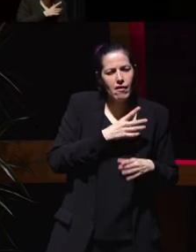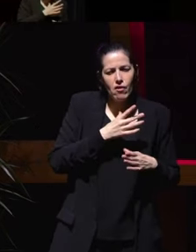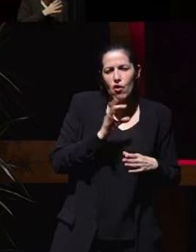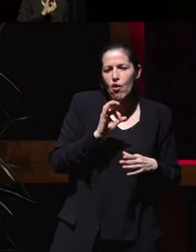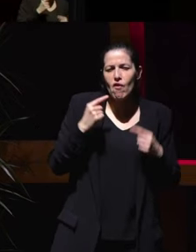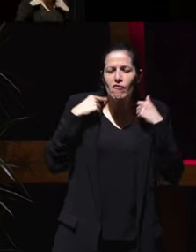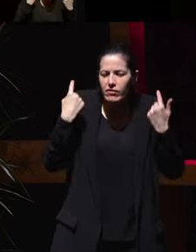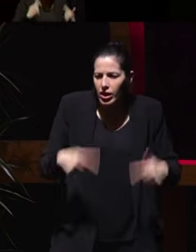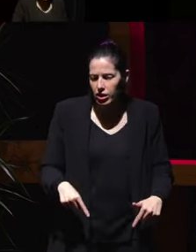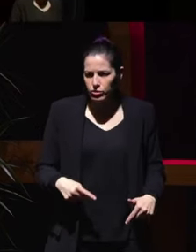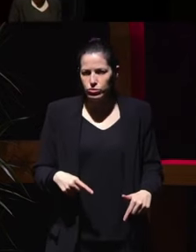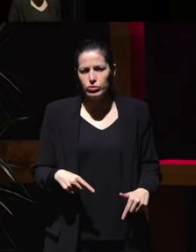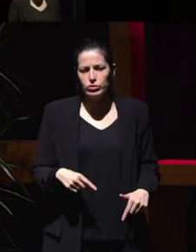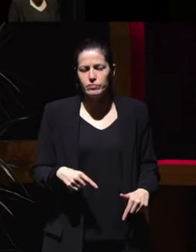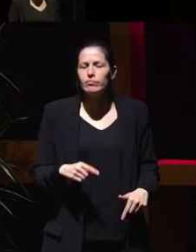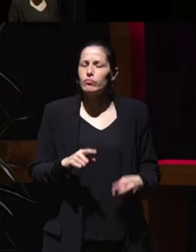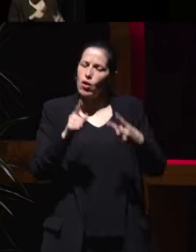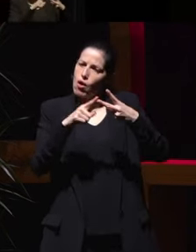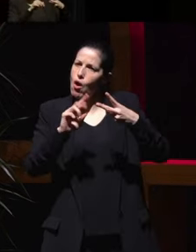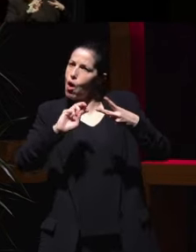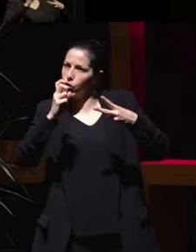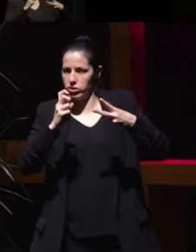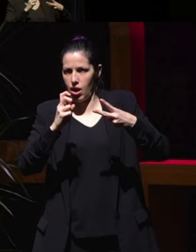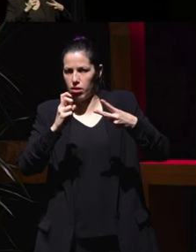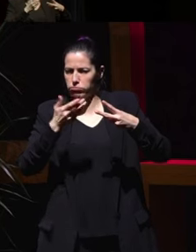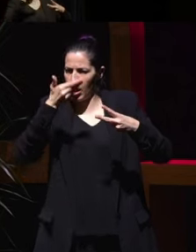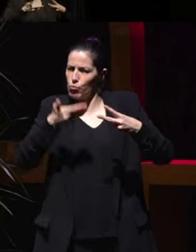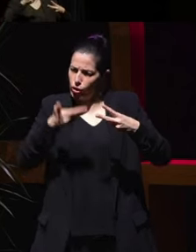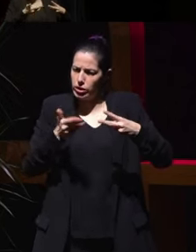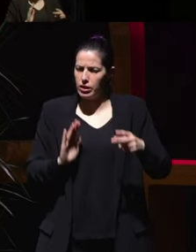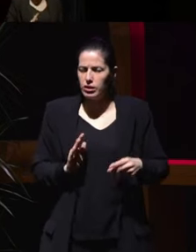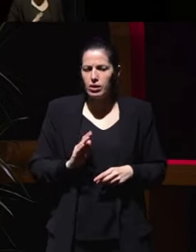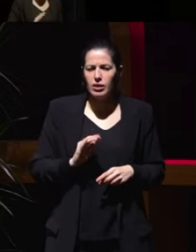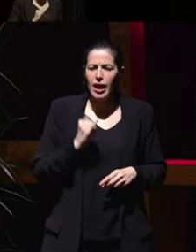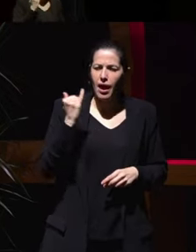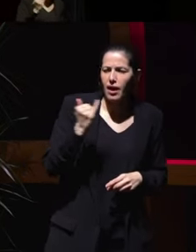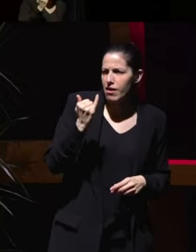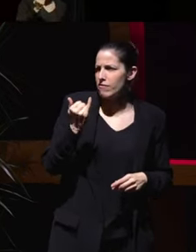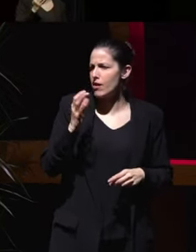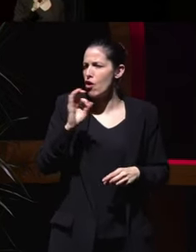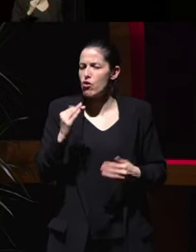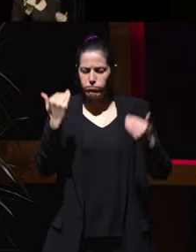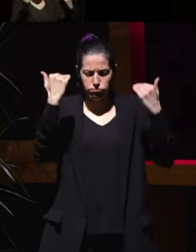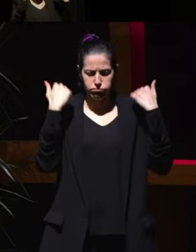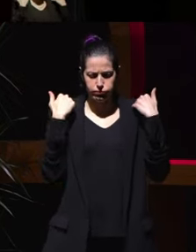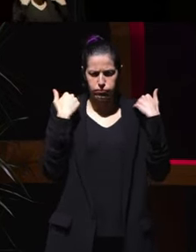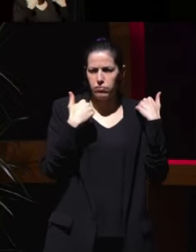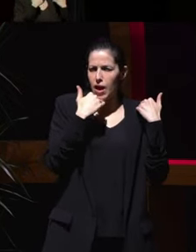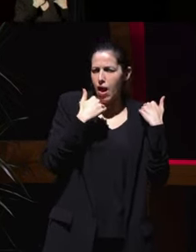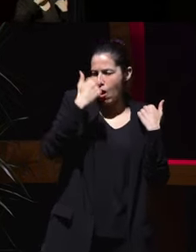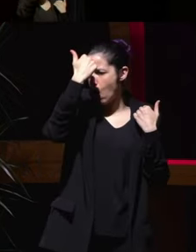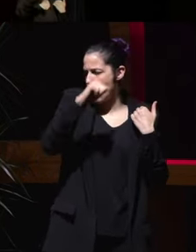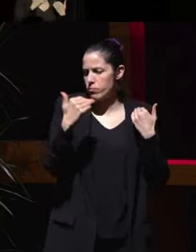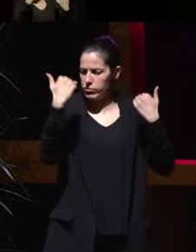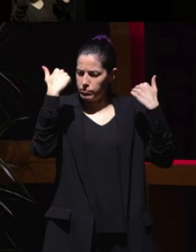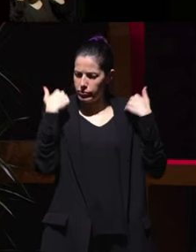las razones, incluso más importante que la primera, es que ningún jefe, ningún responsable, ningún hombre